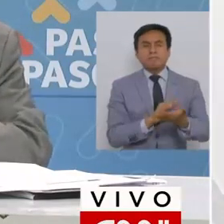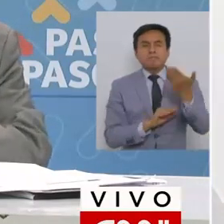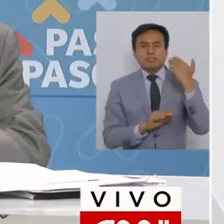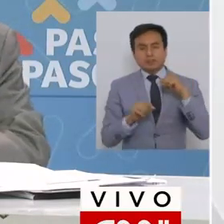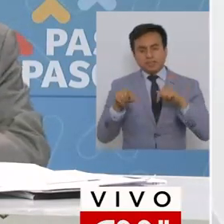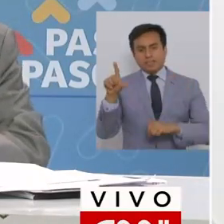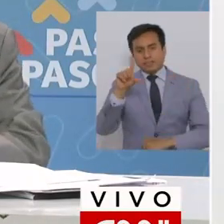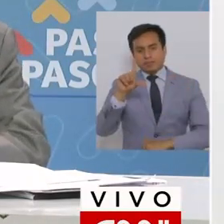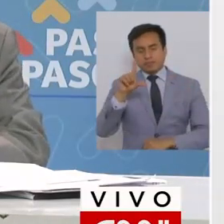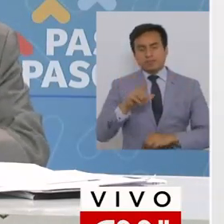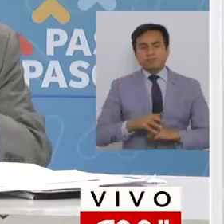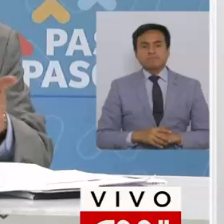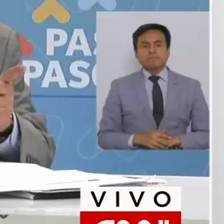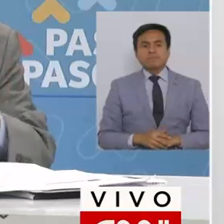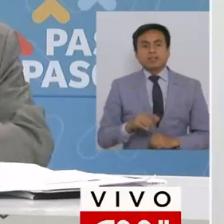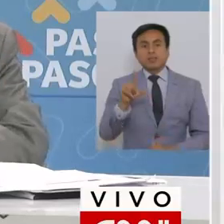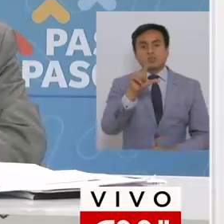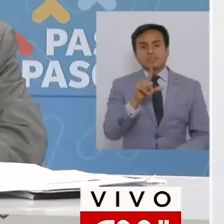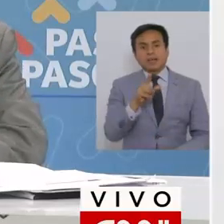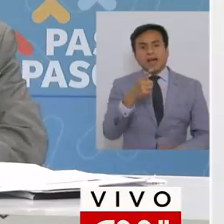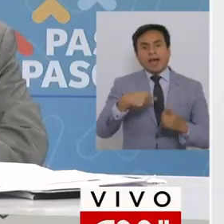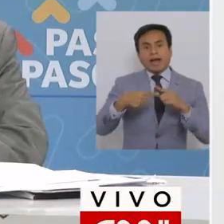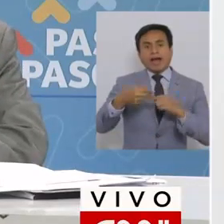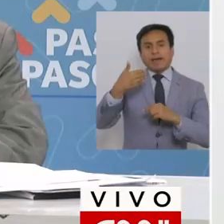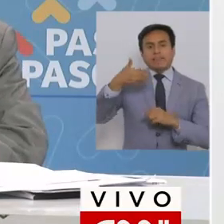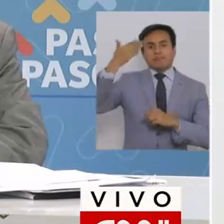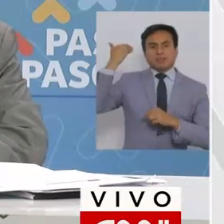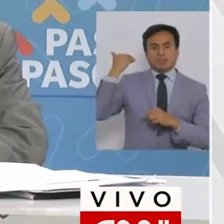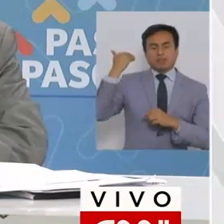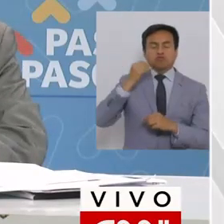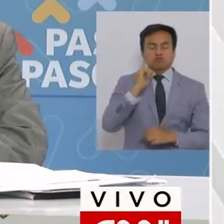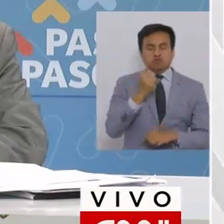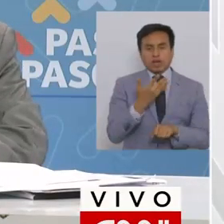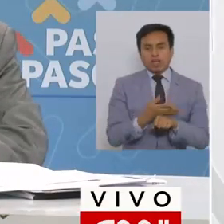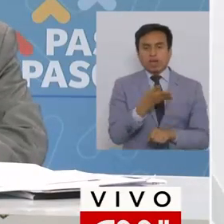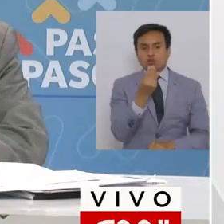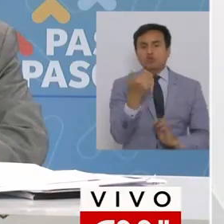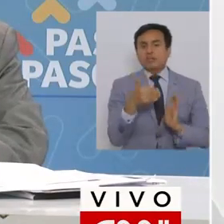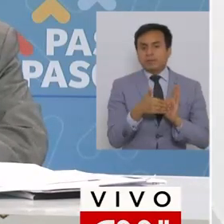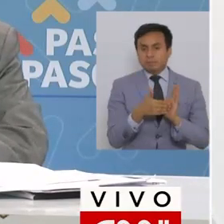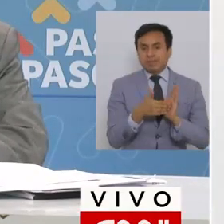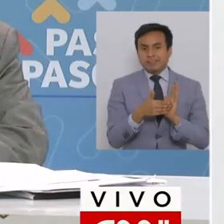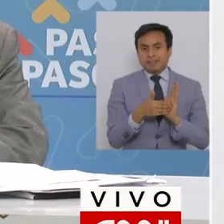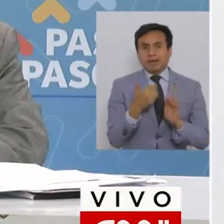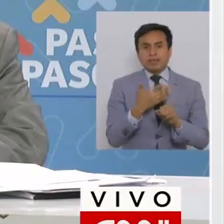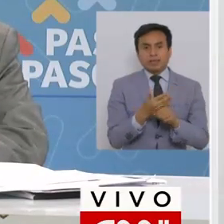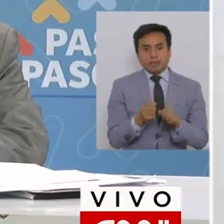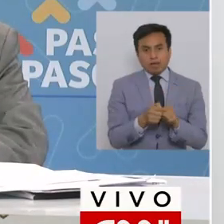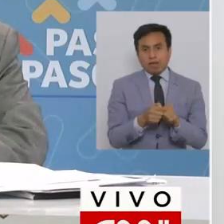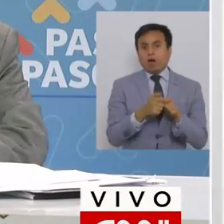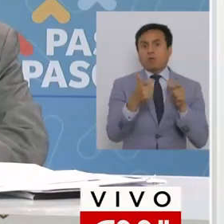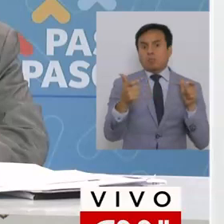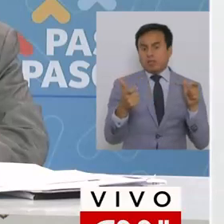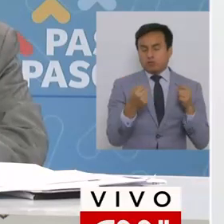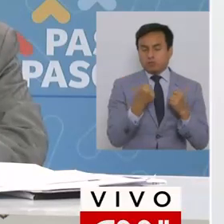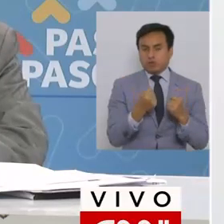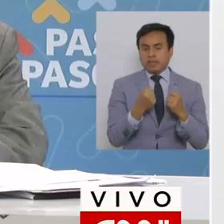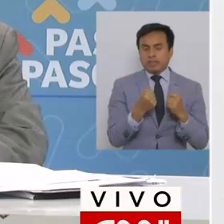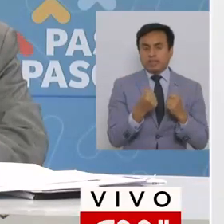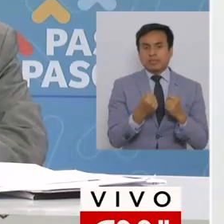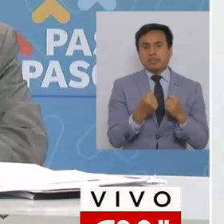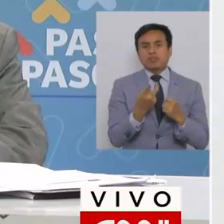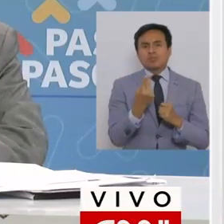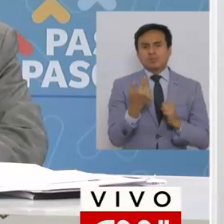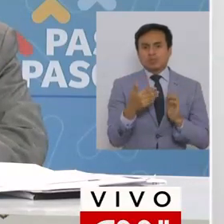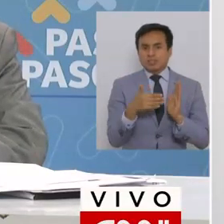y este lunes. El lunes antepasado, sí, tuvimos 14.000 casos, y ahí hubo un aumento enorme de